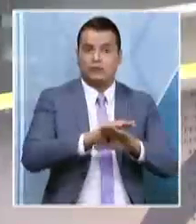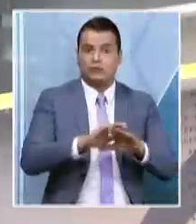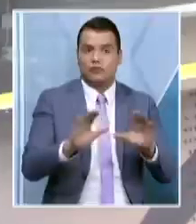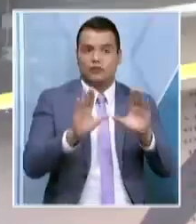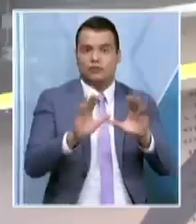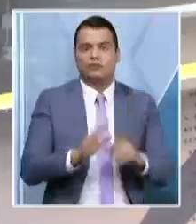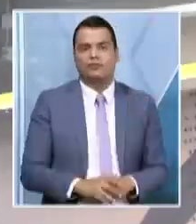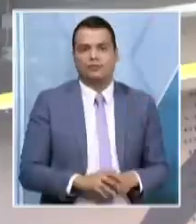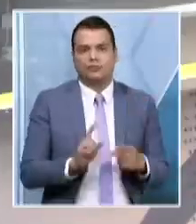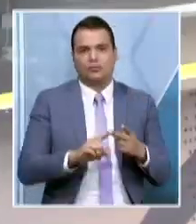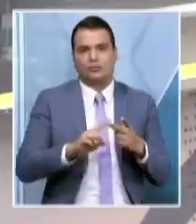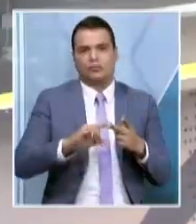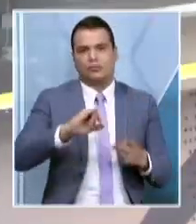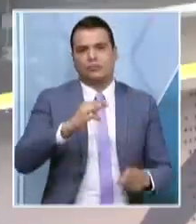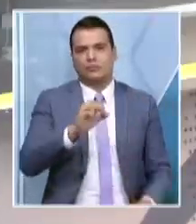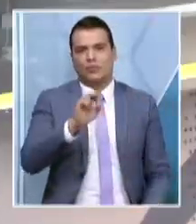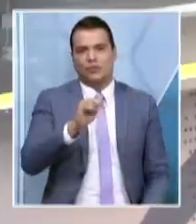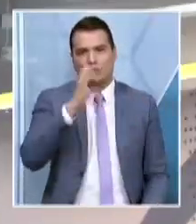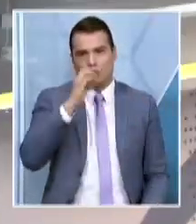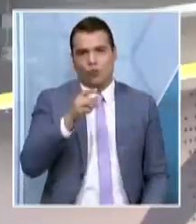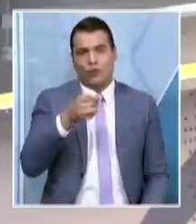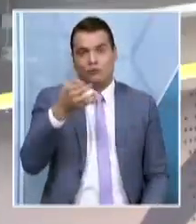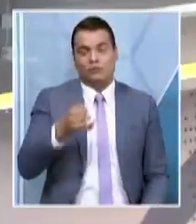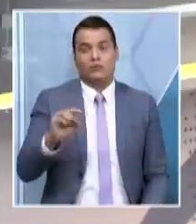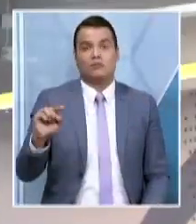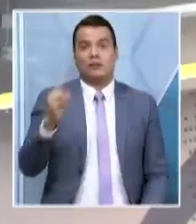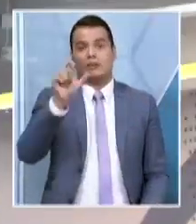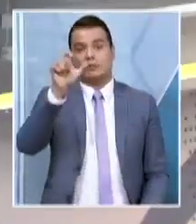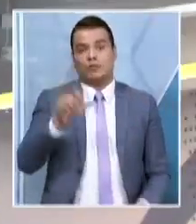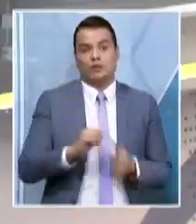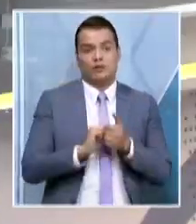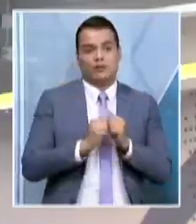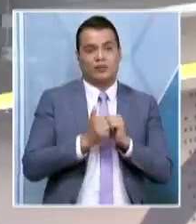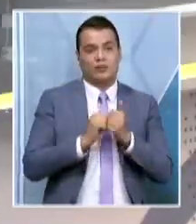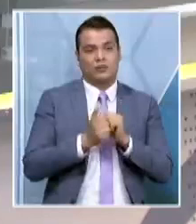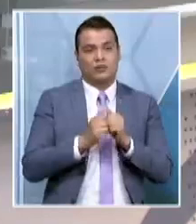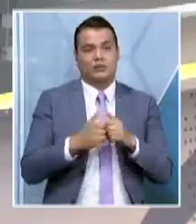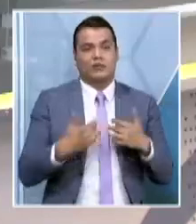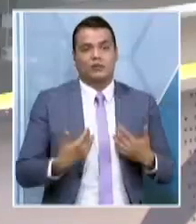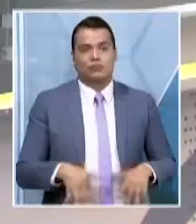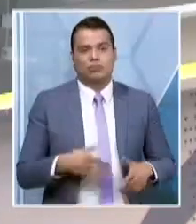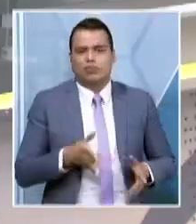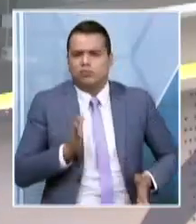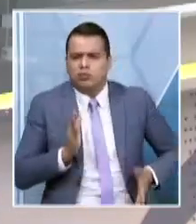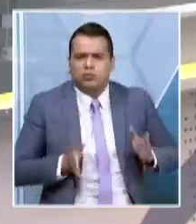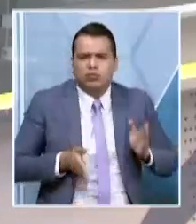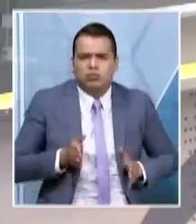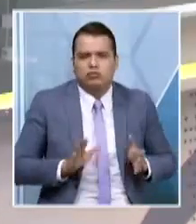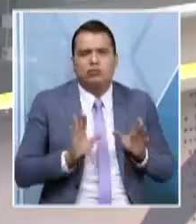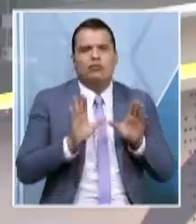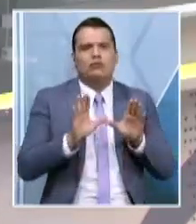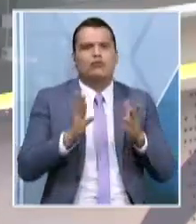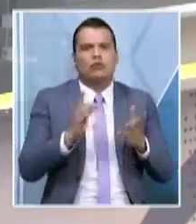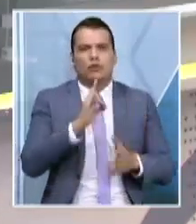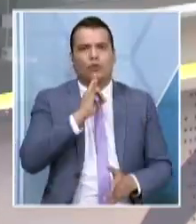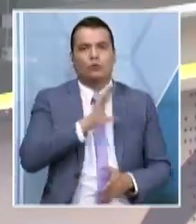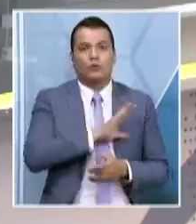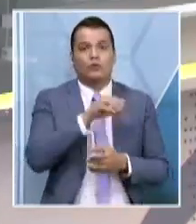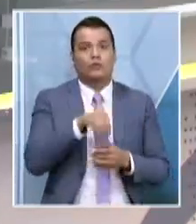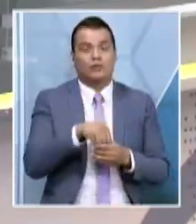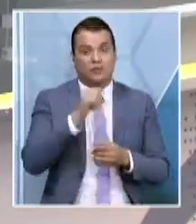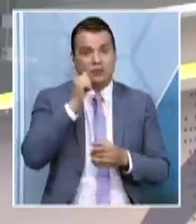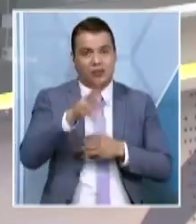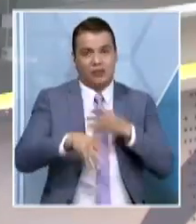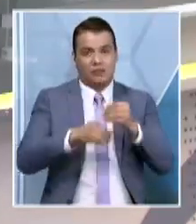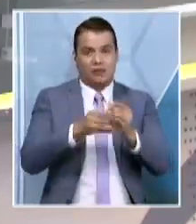El vallecaucano John Alejandro Perlaza se convirtió en el primer atleta colombiano que corre durante la pandemia. Lo hizo en los Estados Unidos. Nos vemos